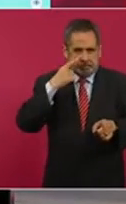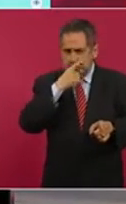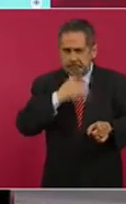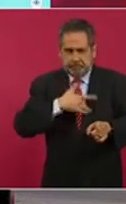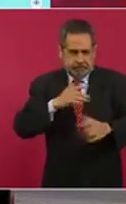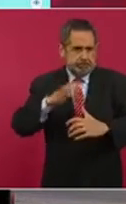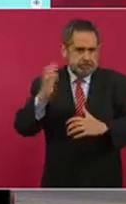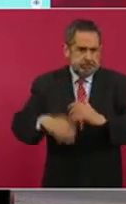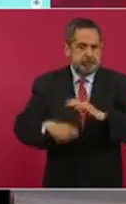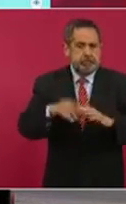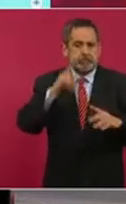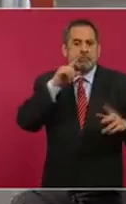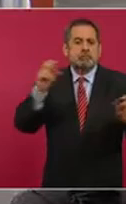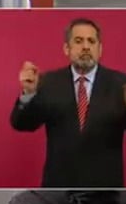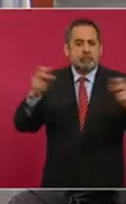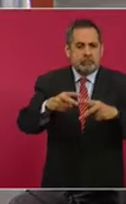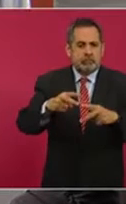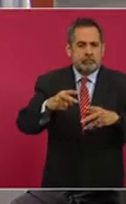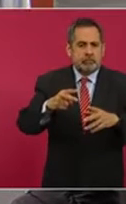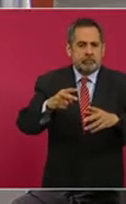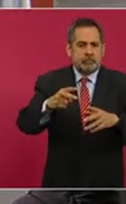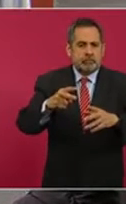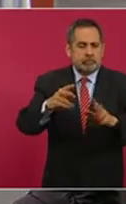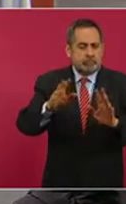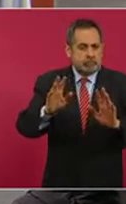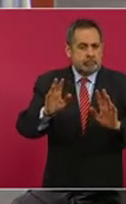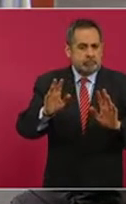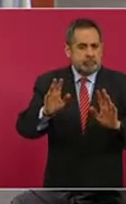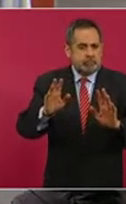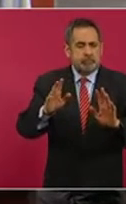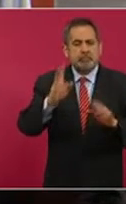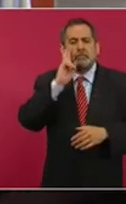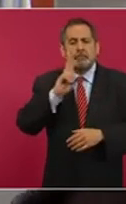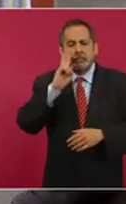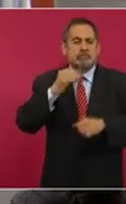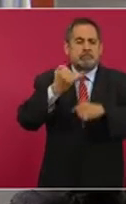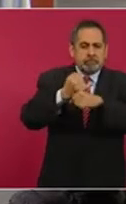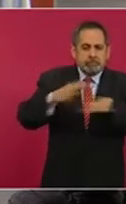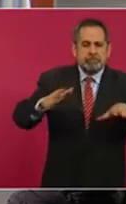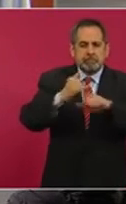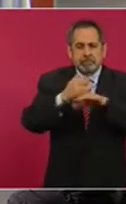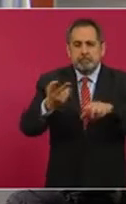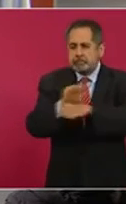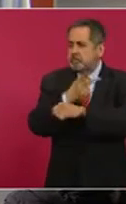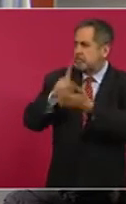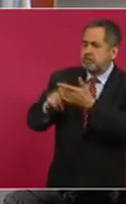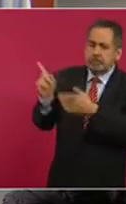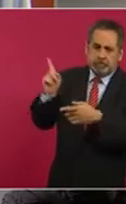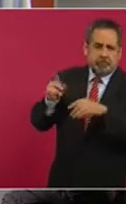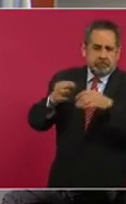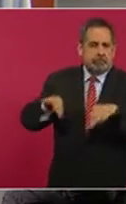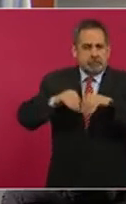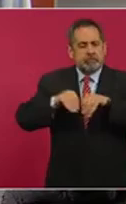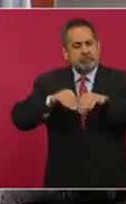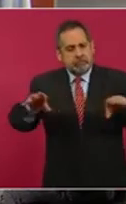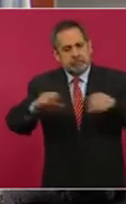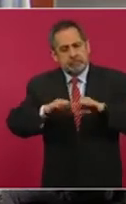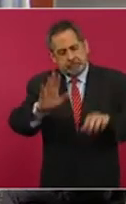conferencia, nos vemos mañana y vamos a estar informando sobre eso, que es importante.